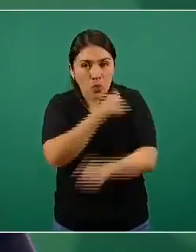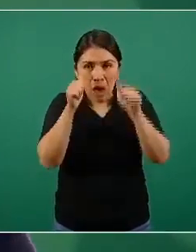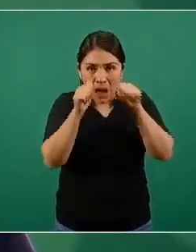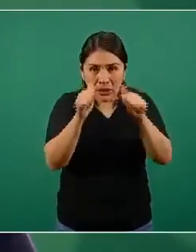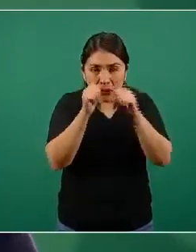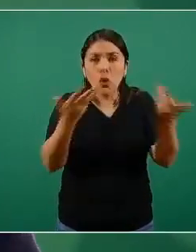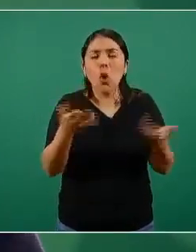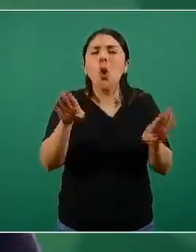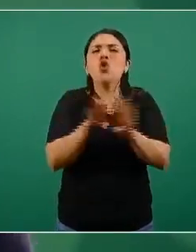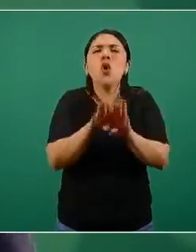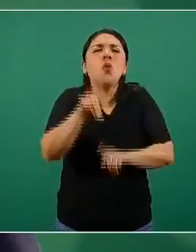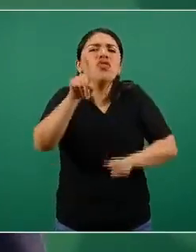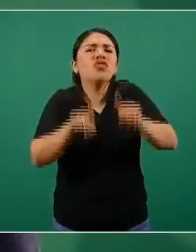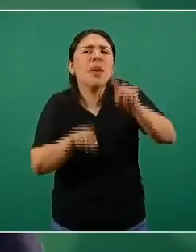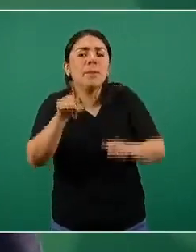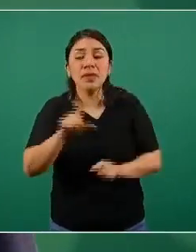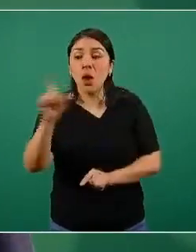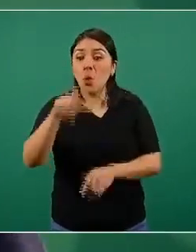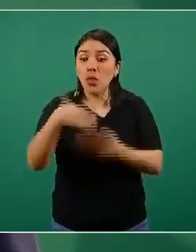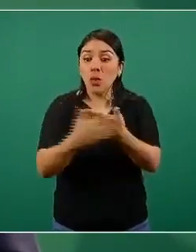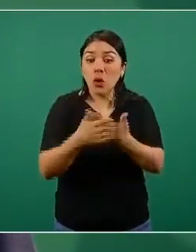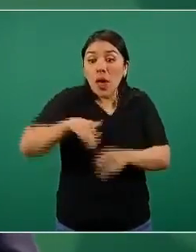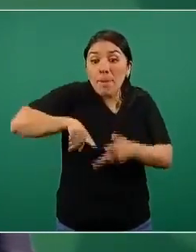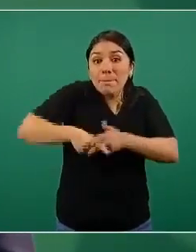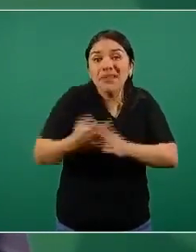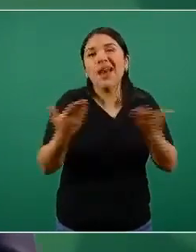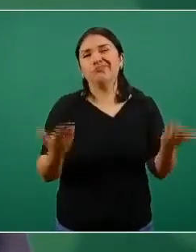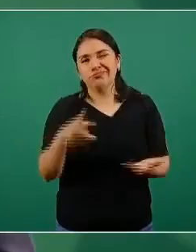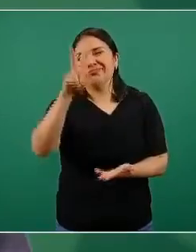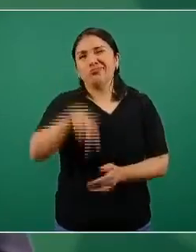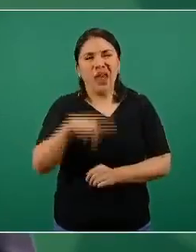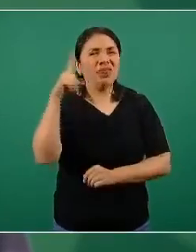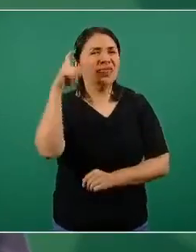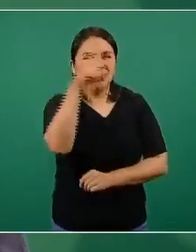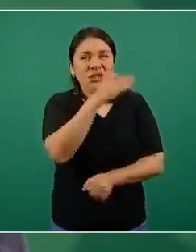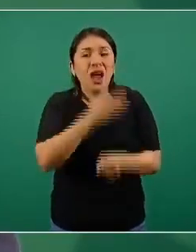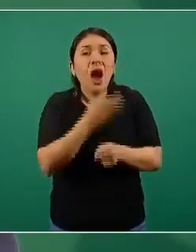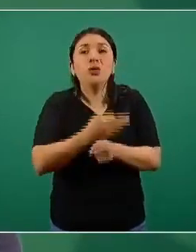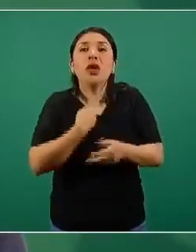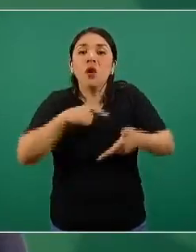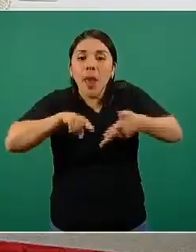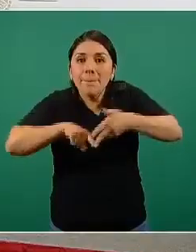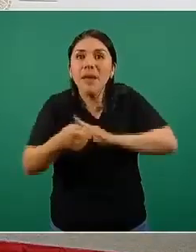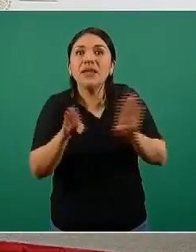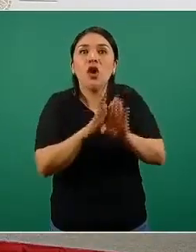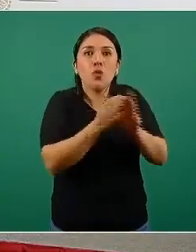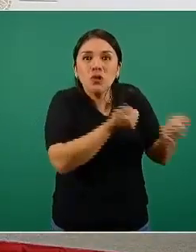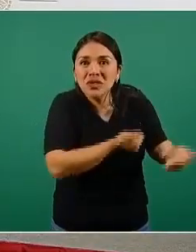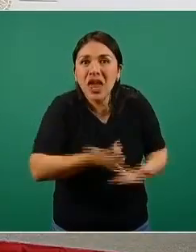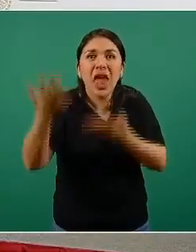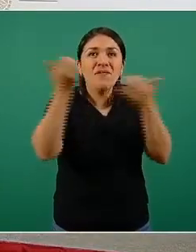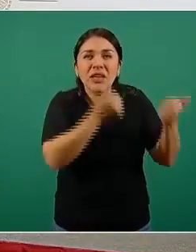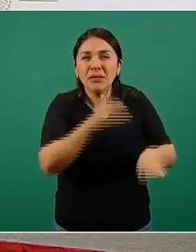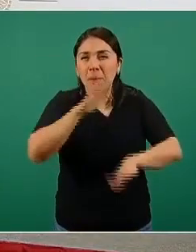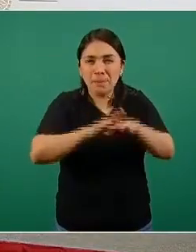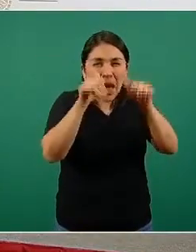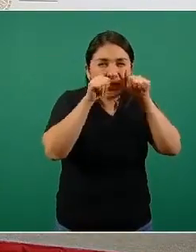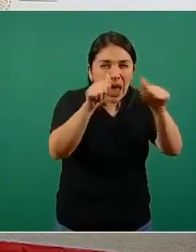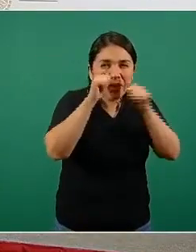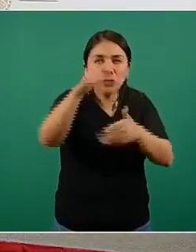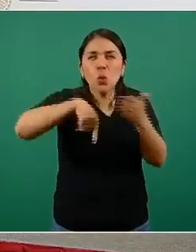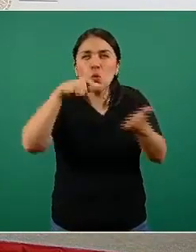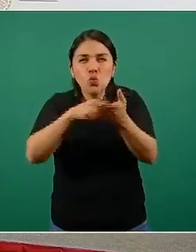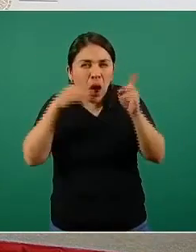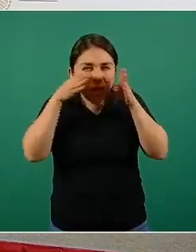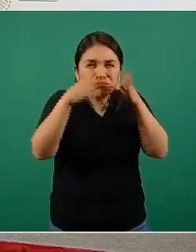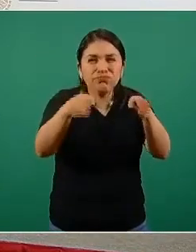¿Cuándo empieza? Es muy difícil en un sistema que apenas estamos empezando con distribuciones muy focalizadas, el